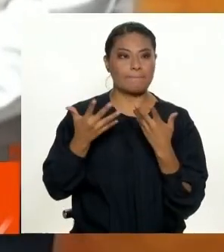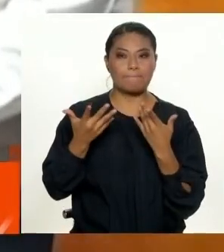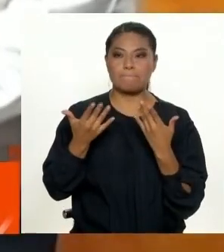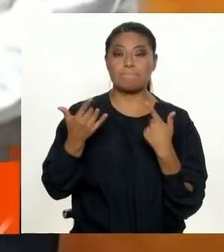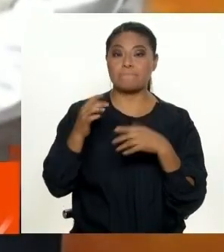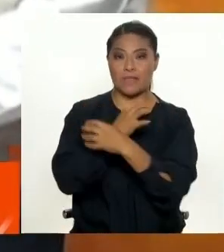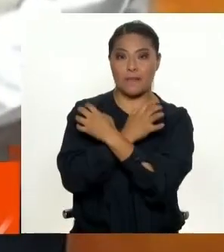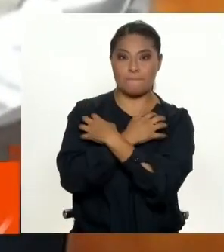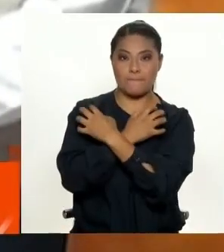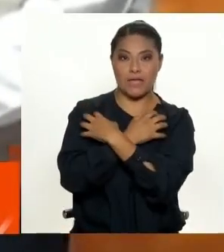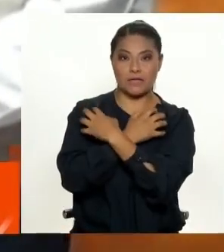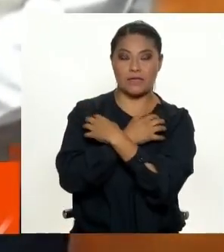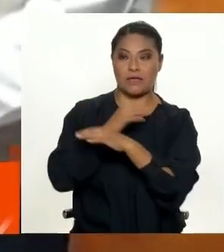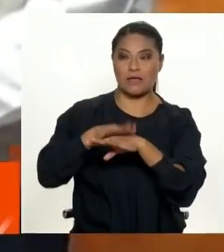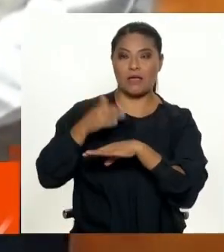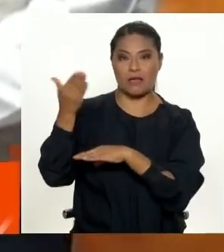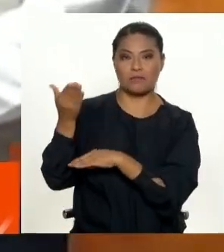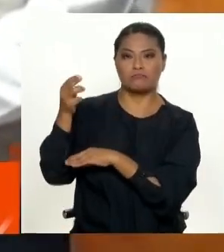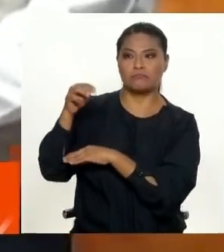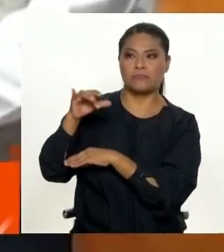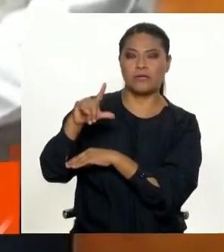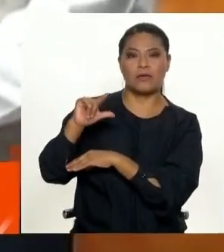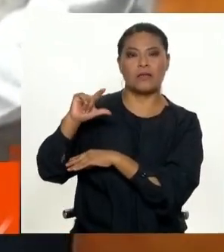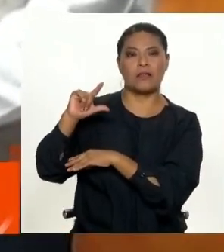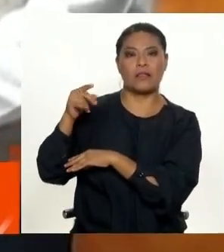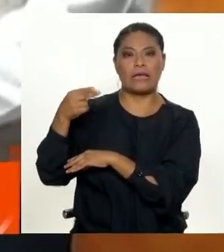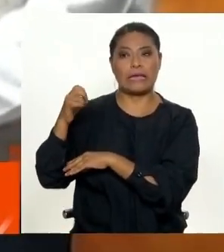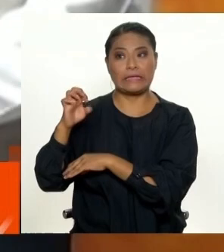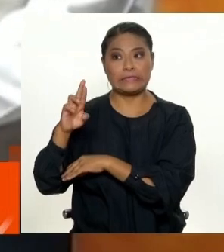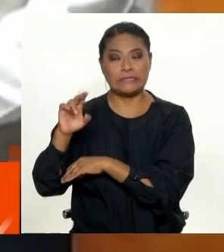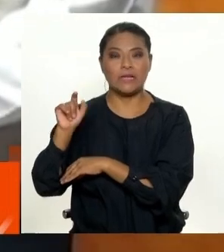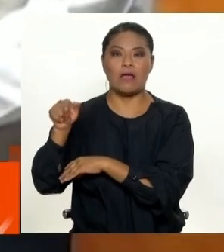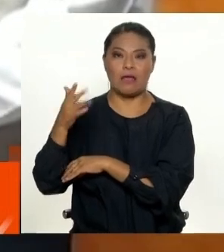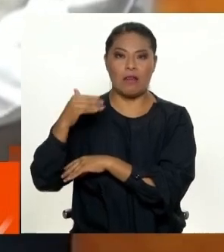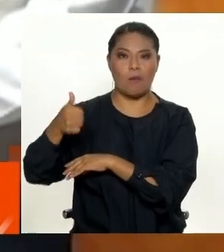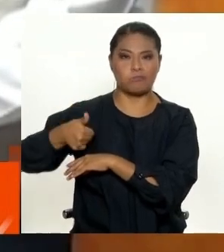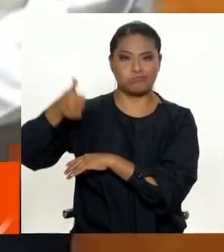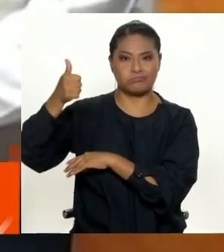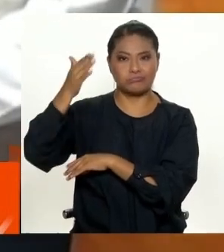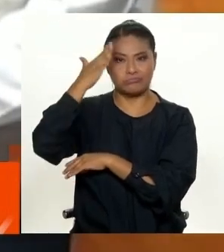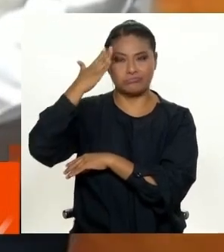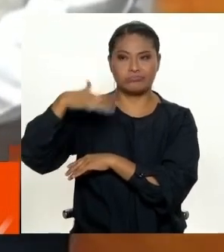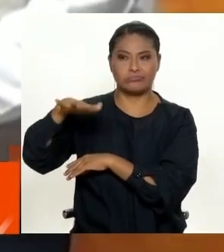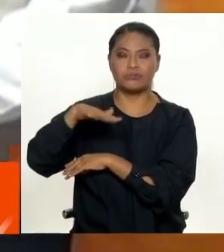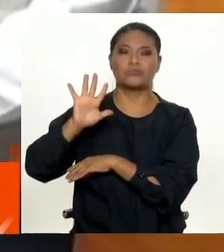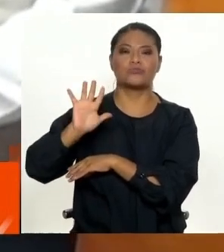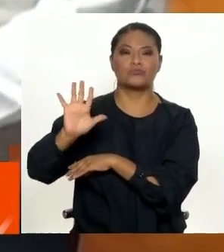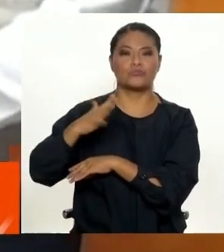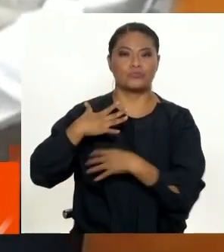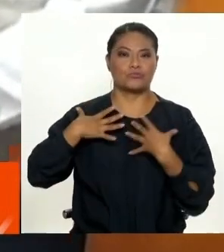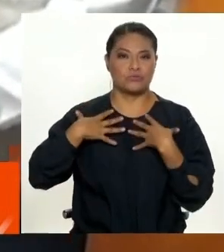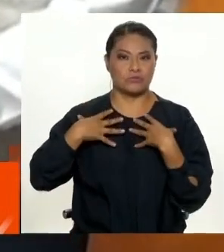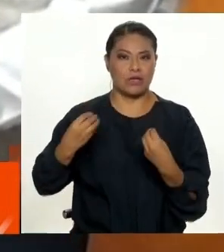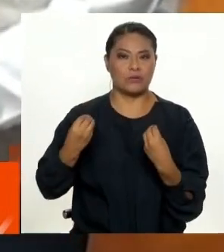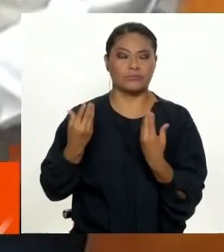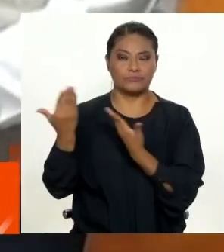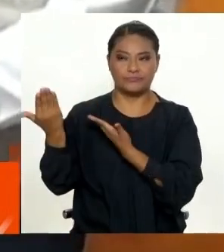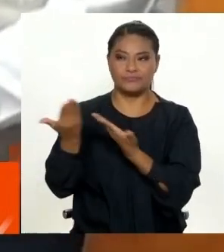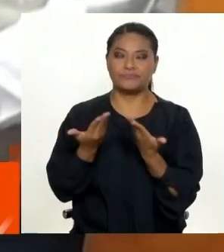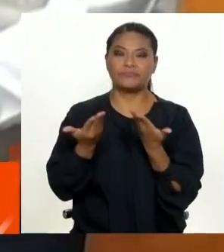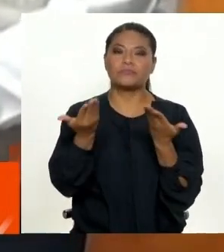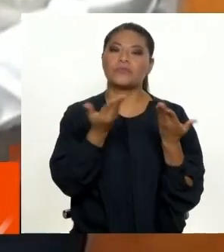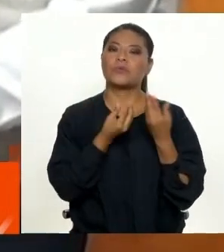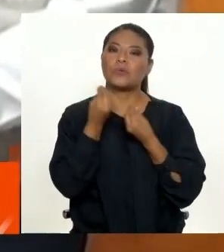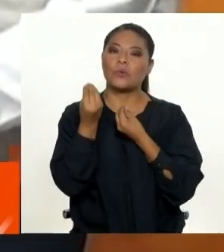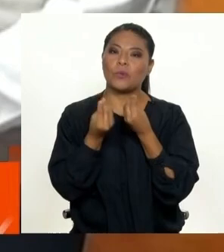conversar con el doctor Miguel Vela, quien es jefe de la macroregión norte de su salud. ¿Qué tal, doctor? Bienvenido a TV Perú. Coméntanos, por